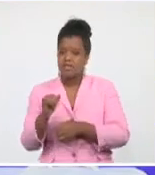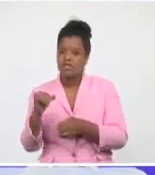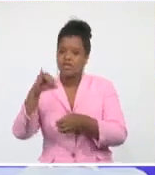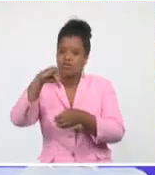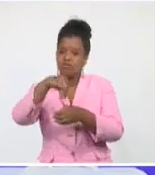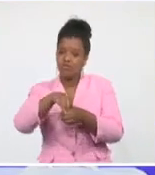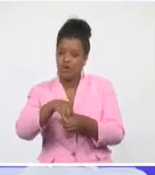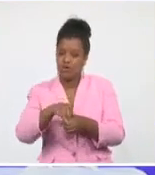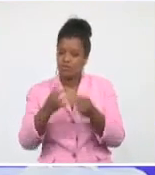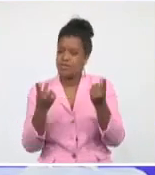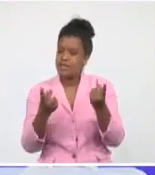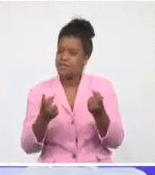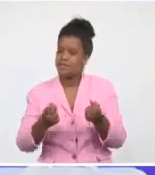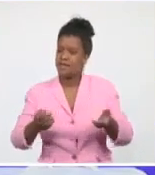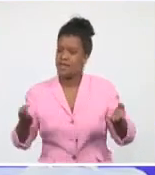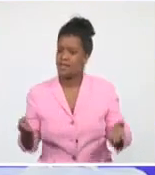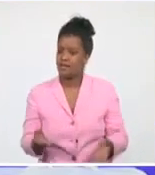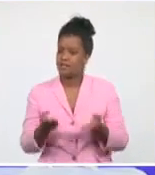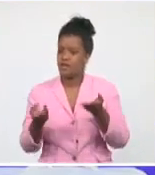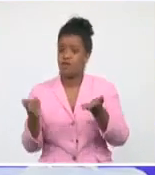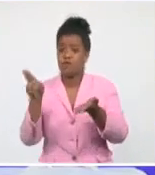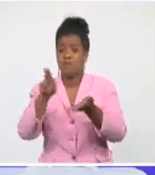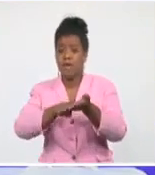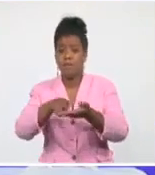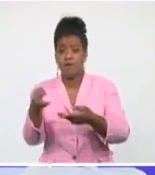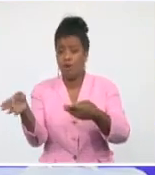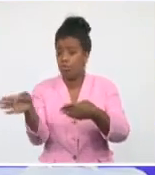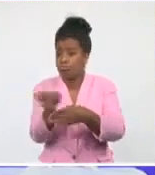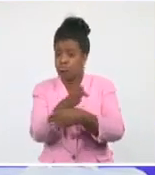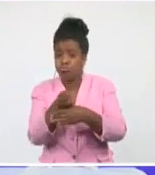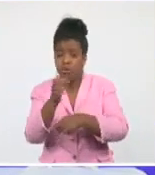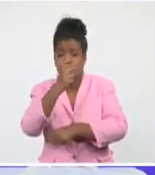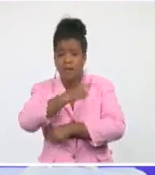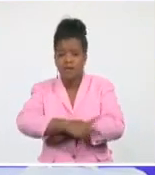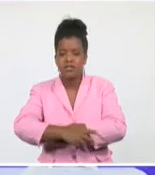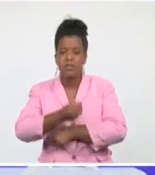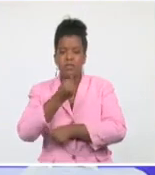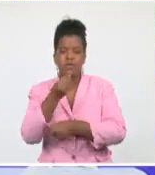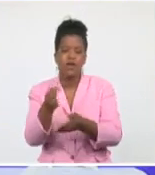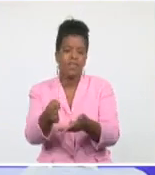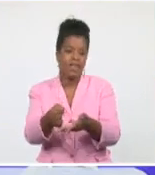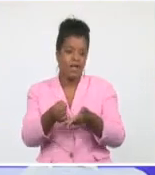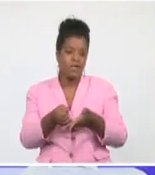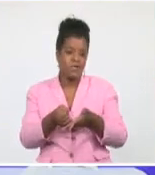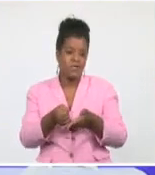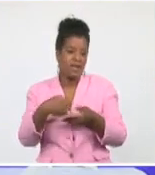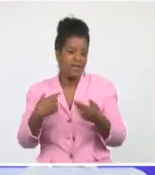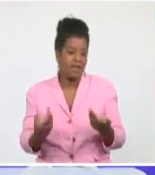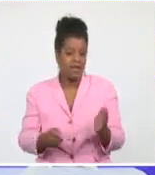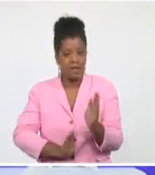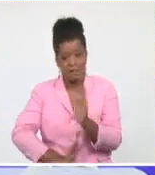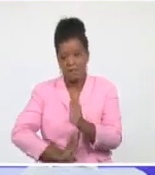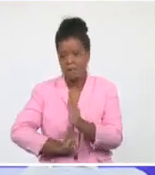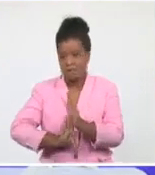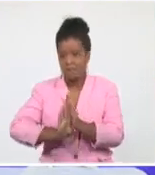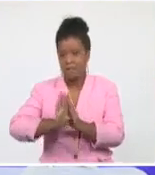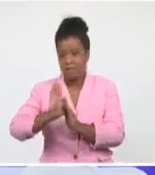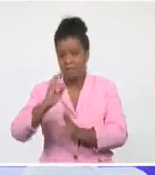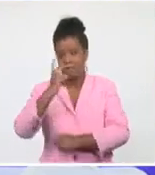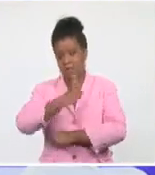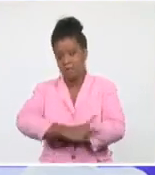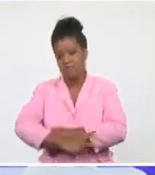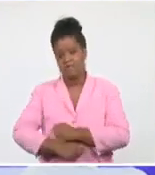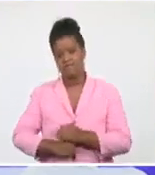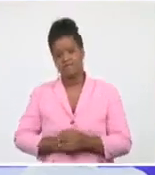de desarrollo de todos los miembros de esta conferencia puede favorecer el avance de nuestras naciones.